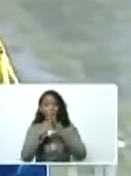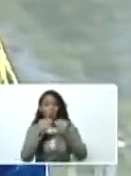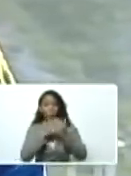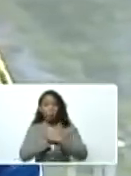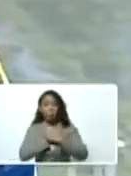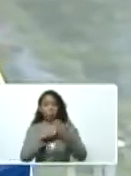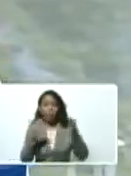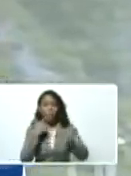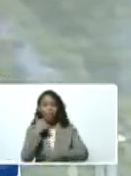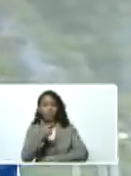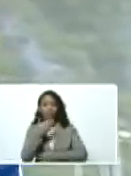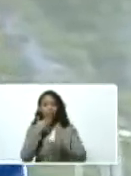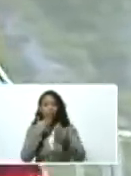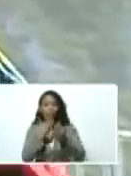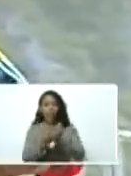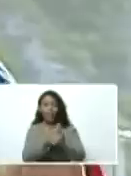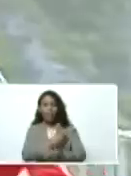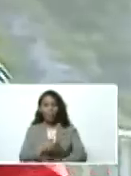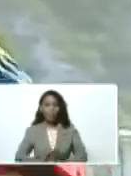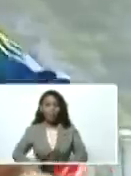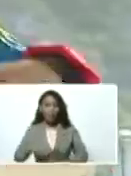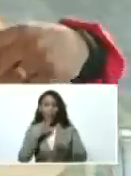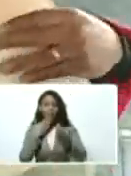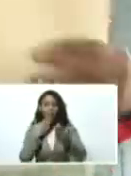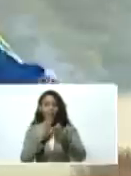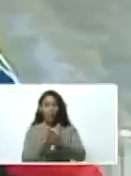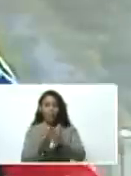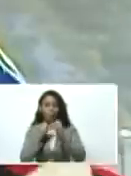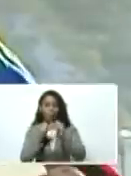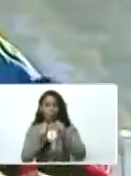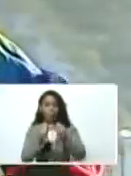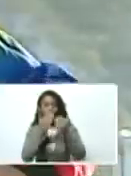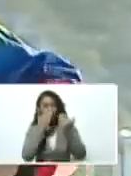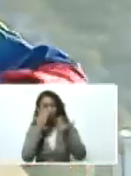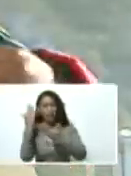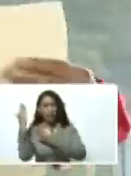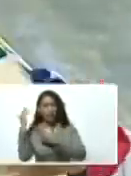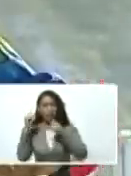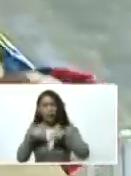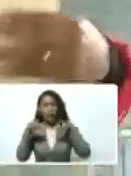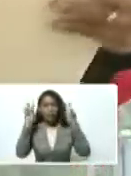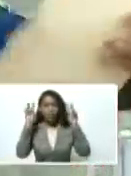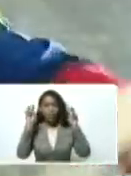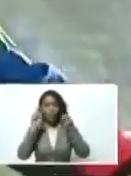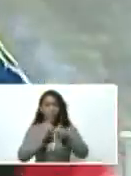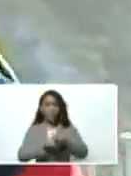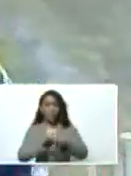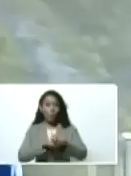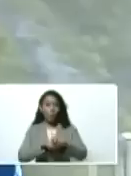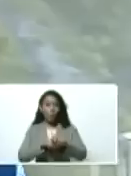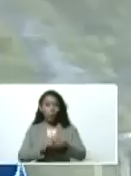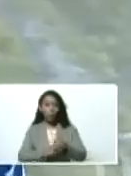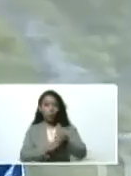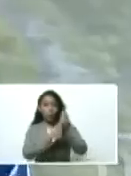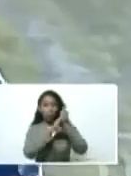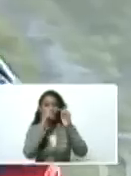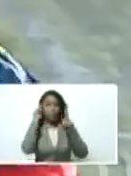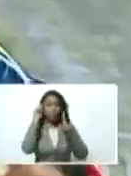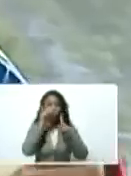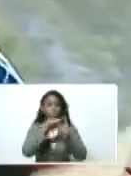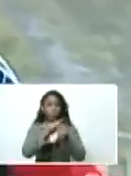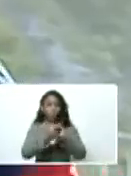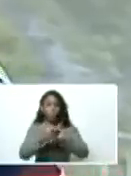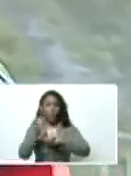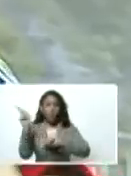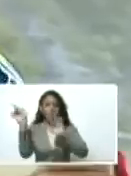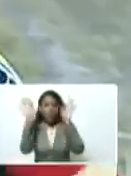le decimos gracias, presidente. Gracias, continúe adelante en esta nueva época guiándonos hacia la transición de